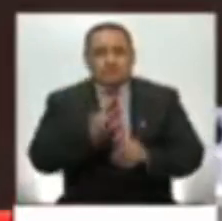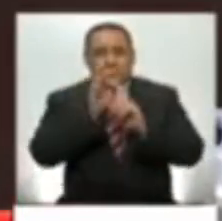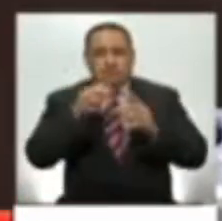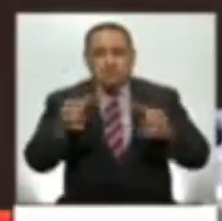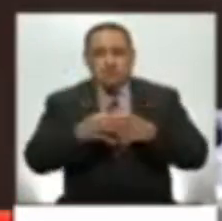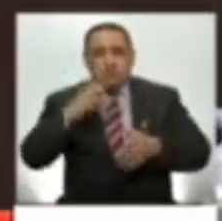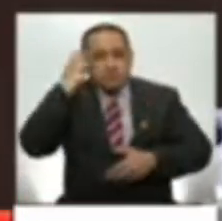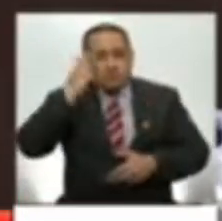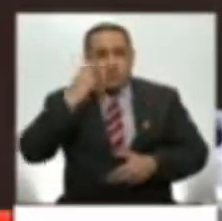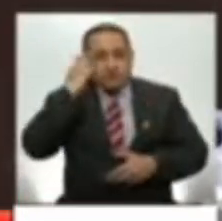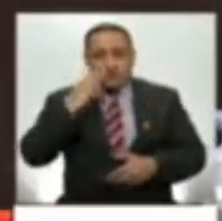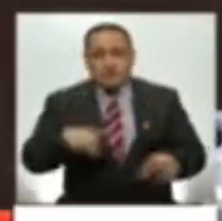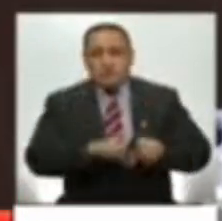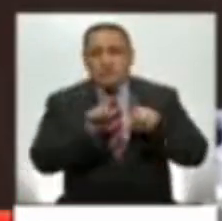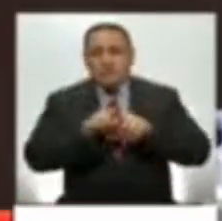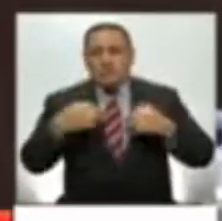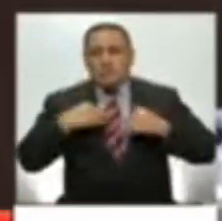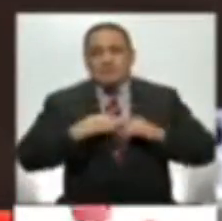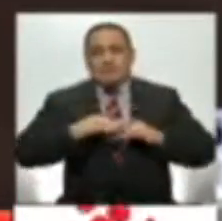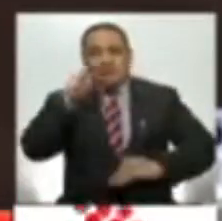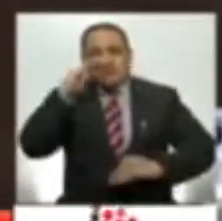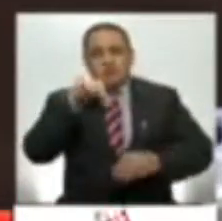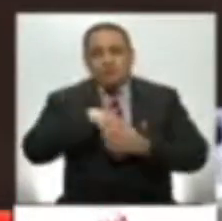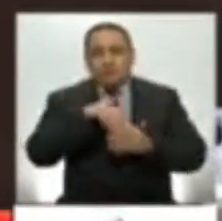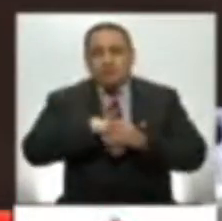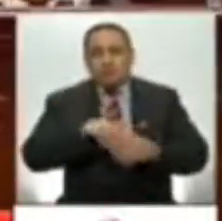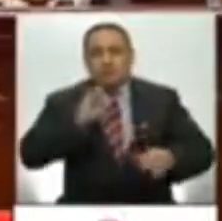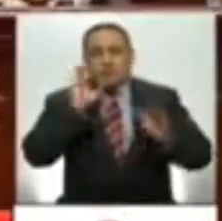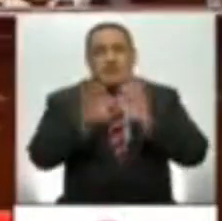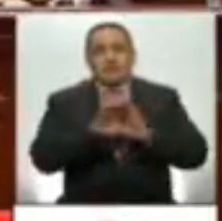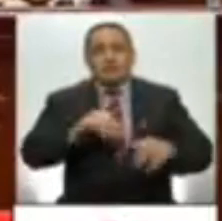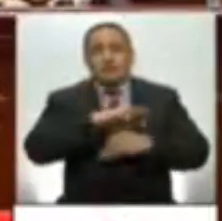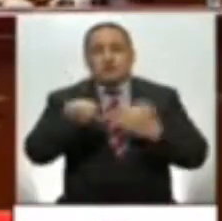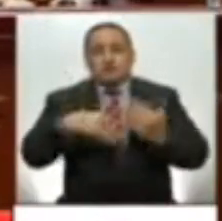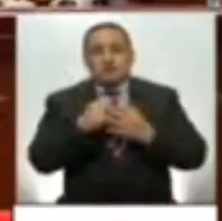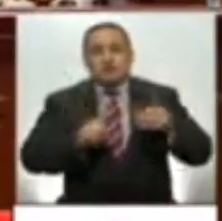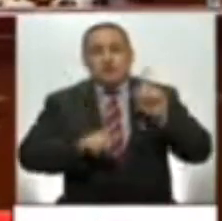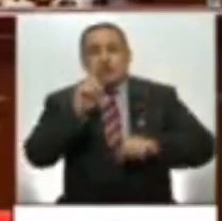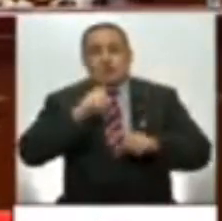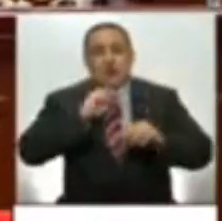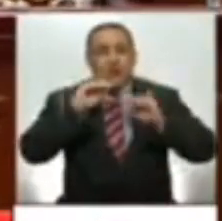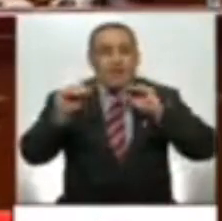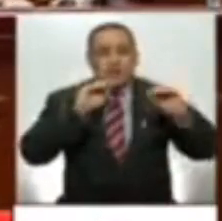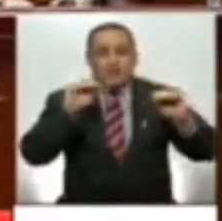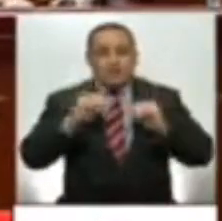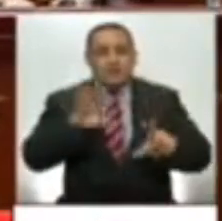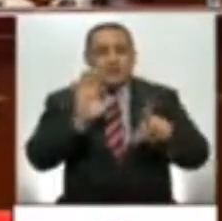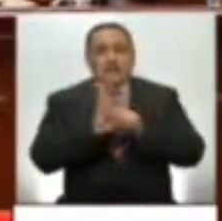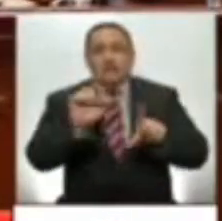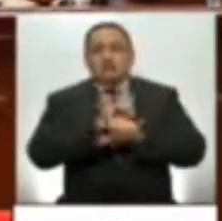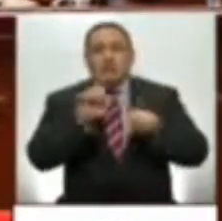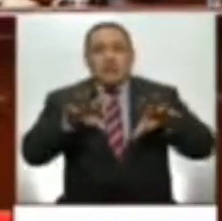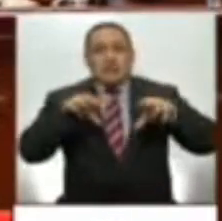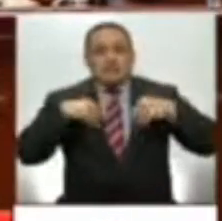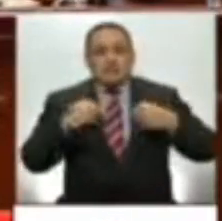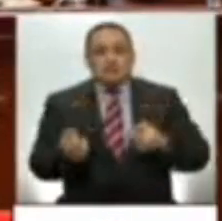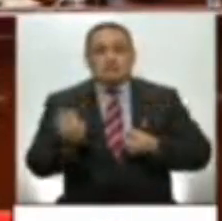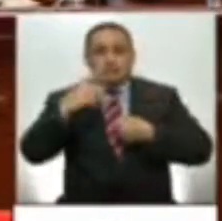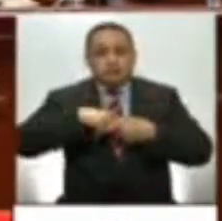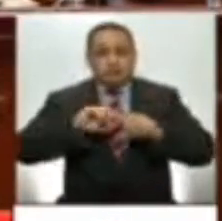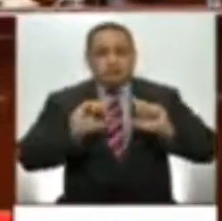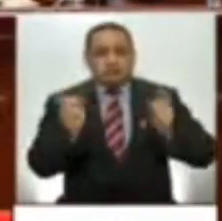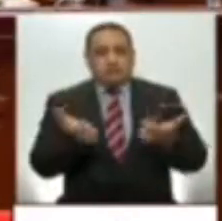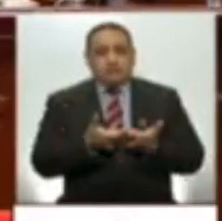político que obtuvo la mayor votación. Si todos o alguno de los llamados por ley no aceptaran integrar la mesa directiva de la